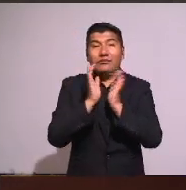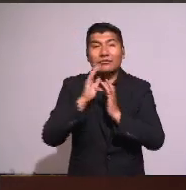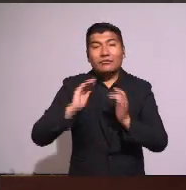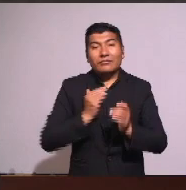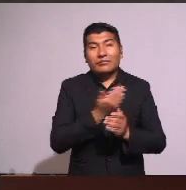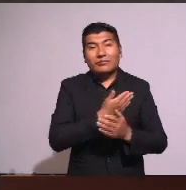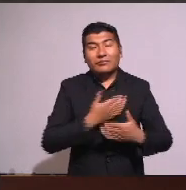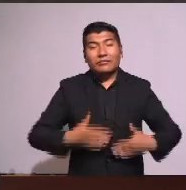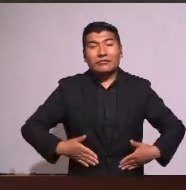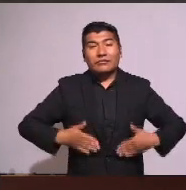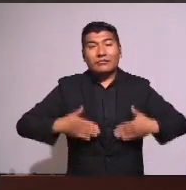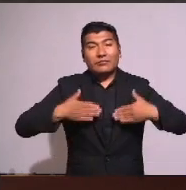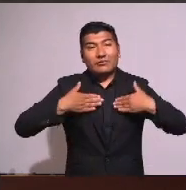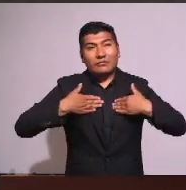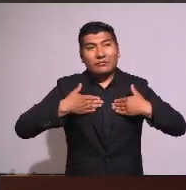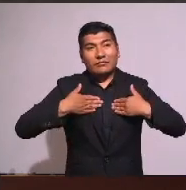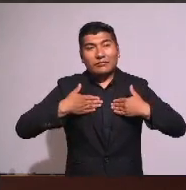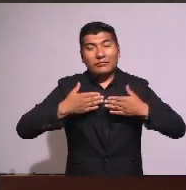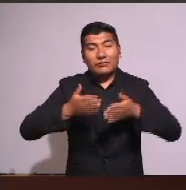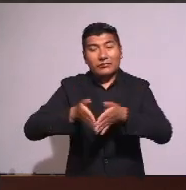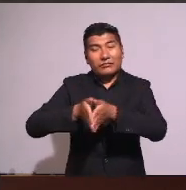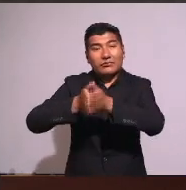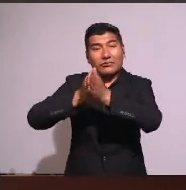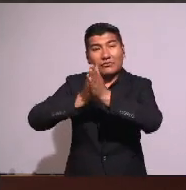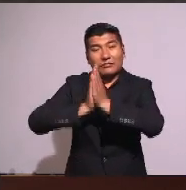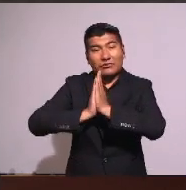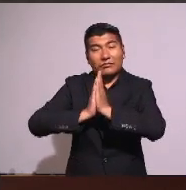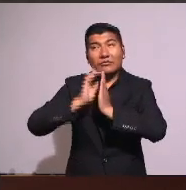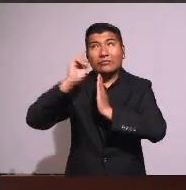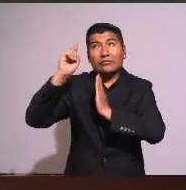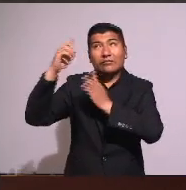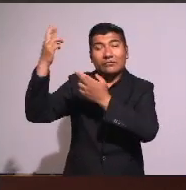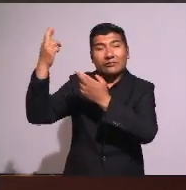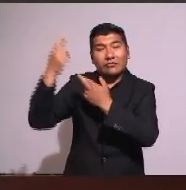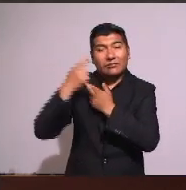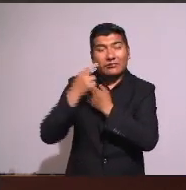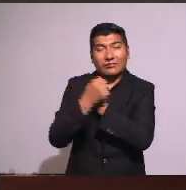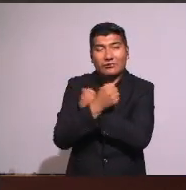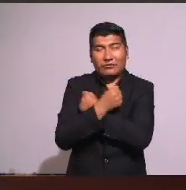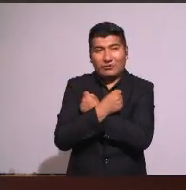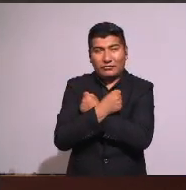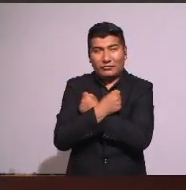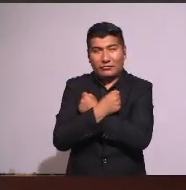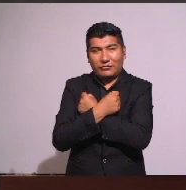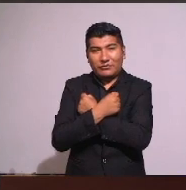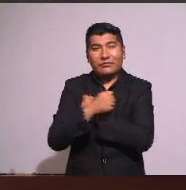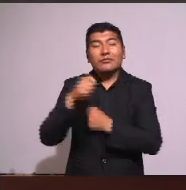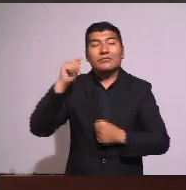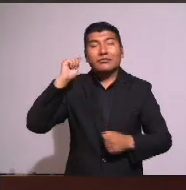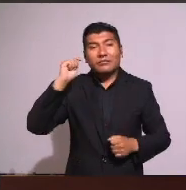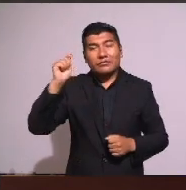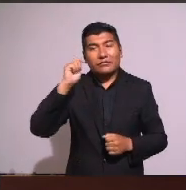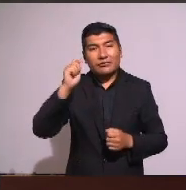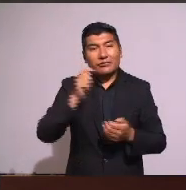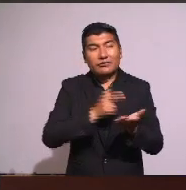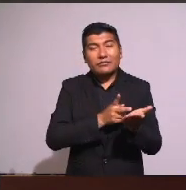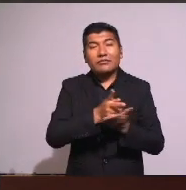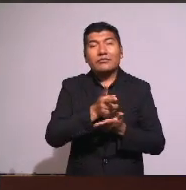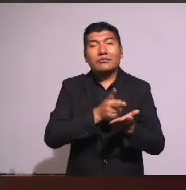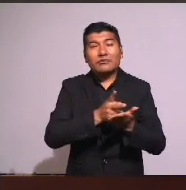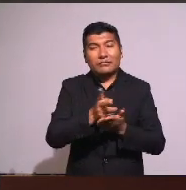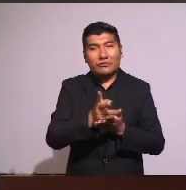nuestras vidas nos exige una respuesta de amor, de testimonio auténtico.